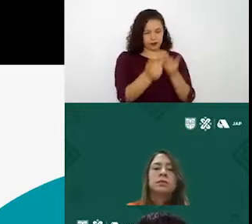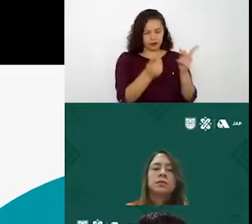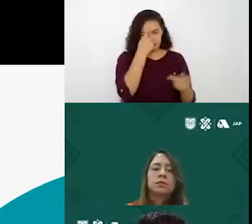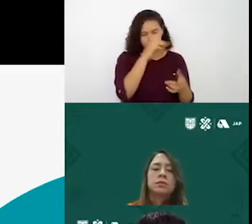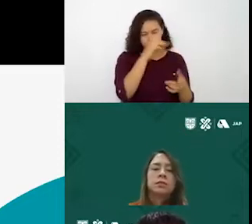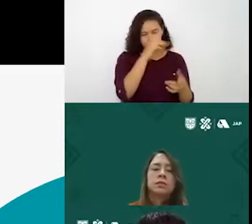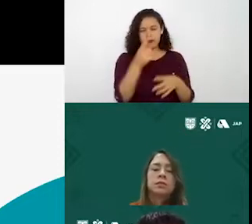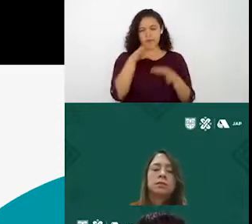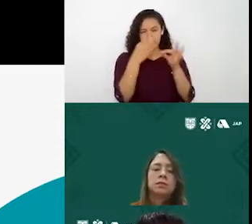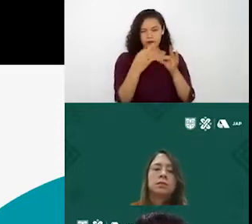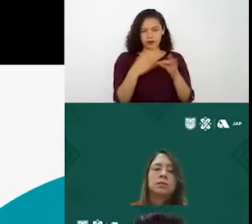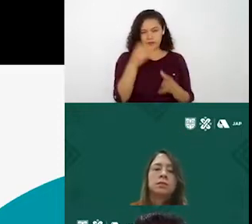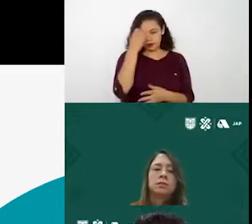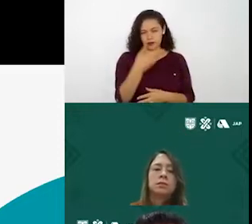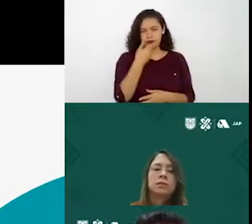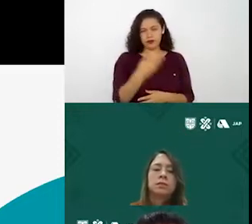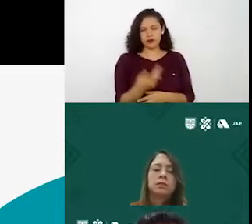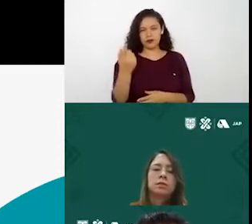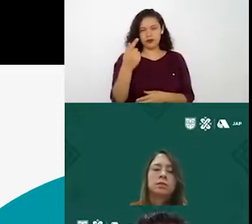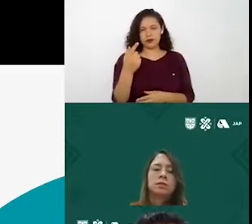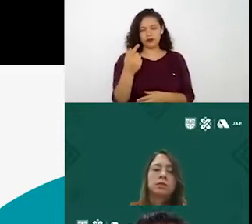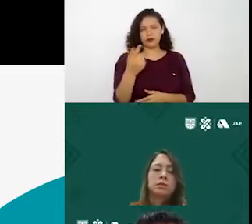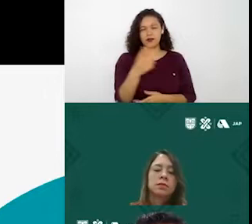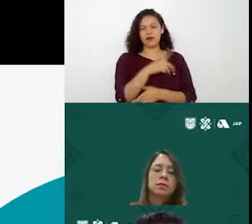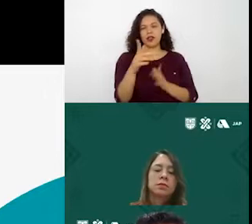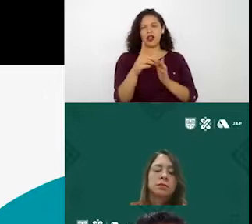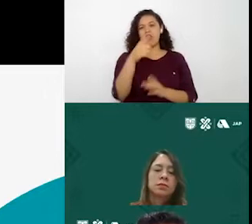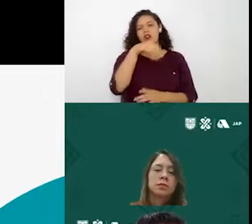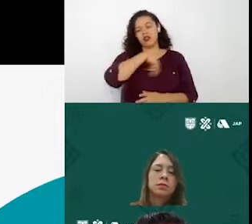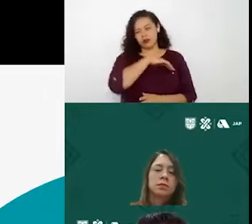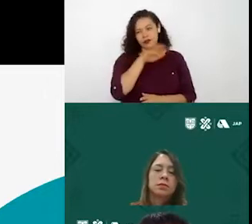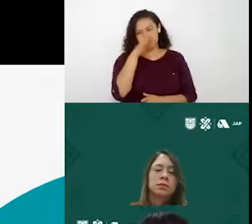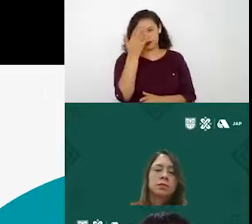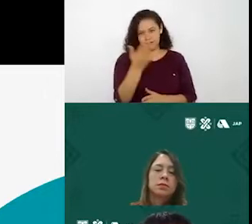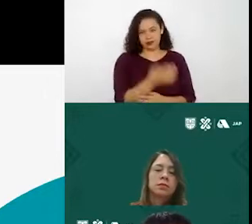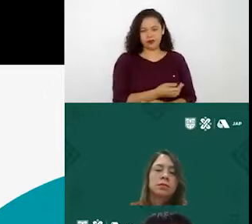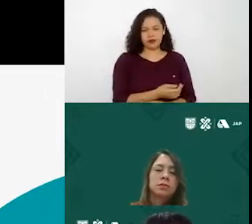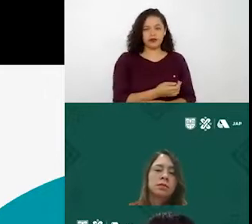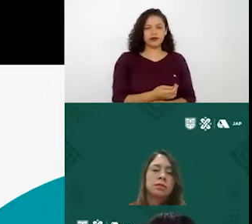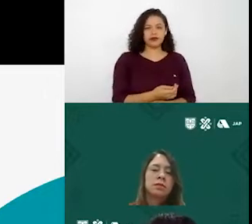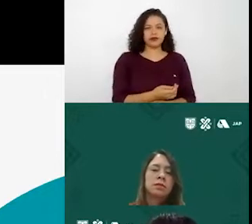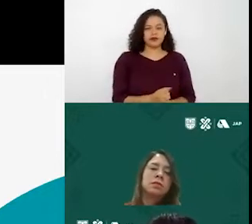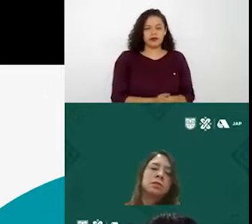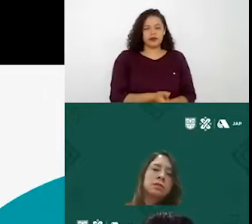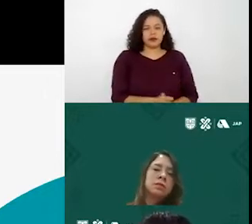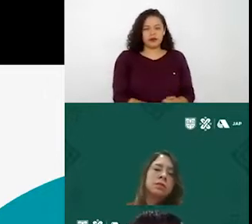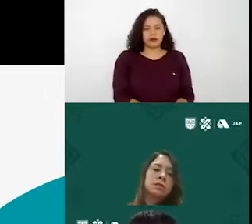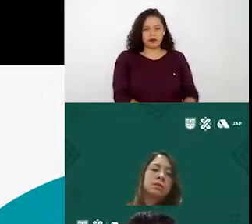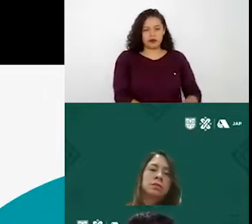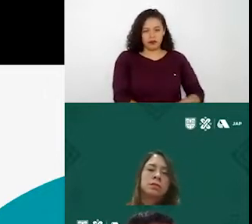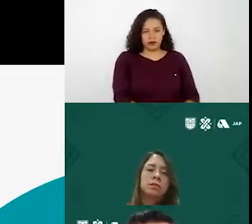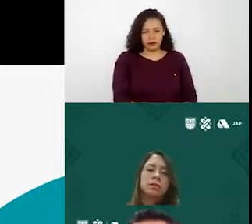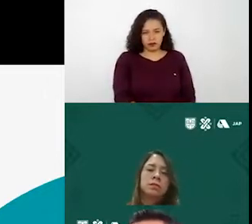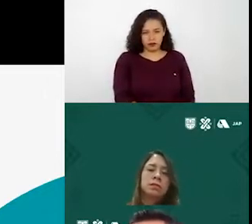cumplimiento en tiempo y forma estamos solicitando Bueno este antes de pues